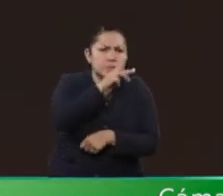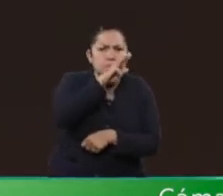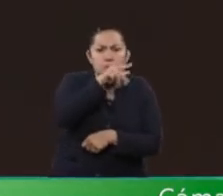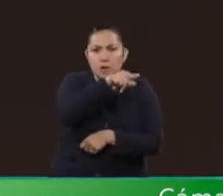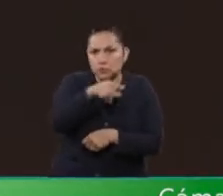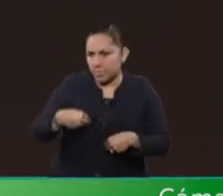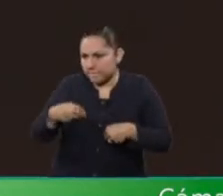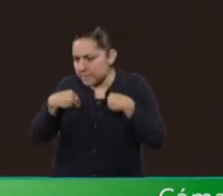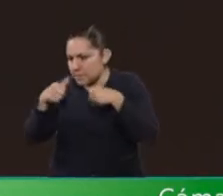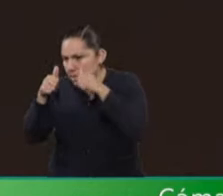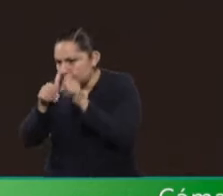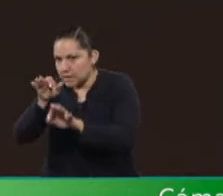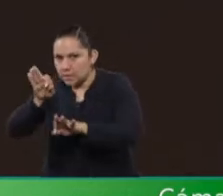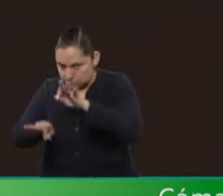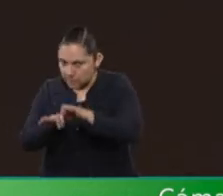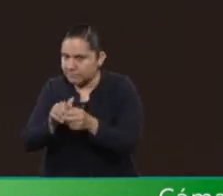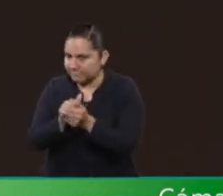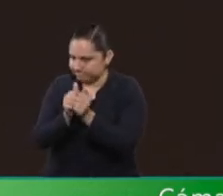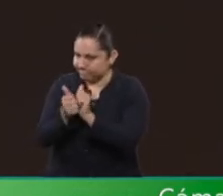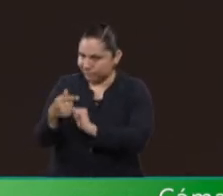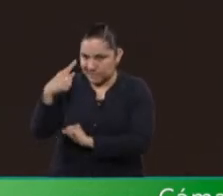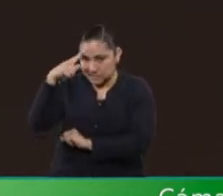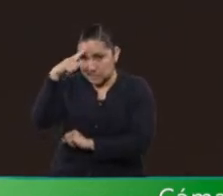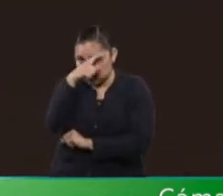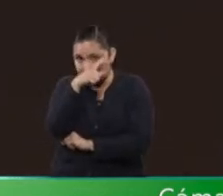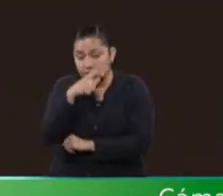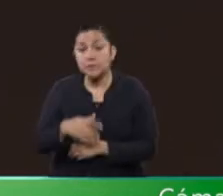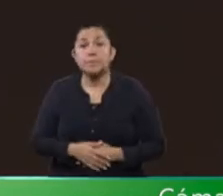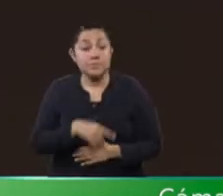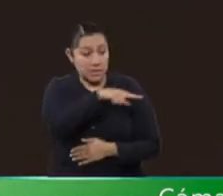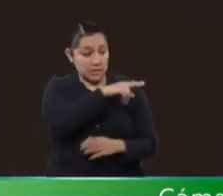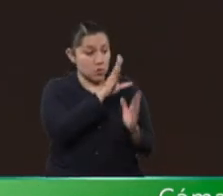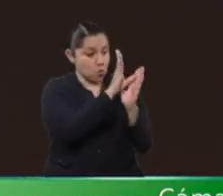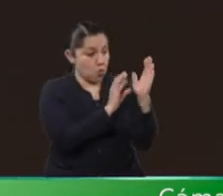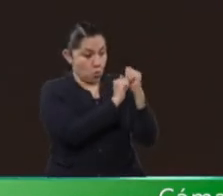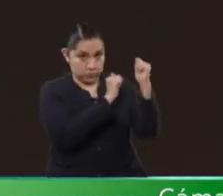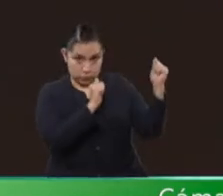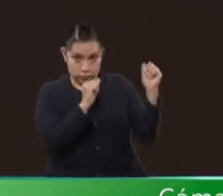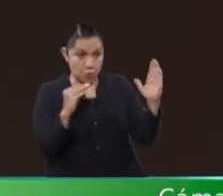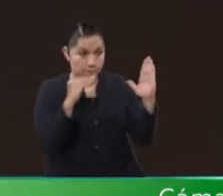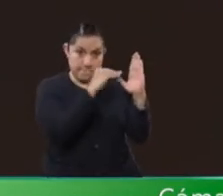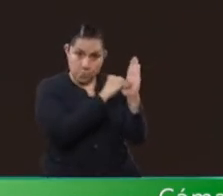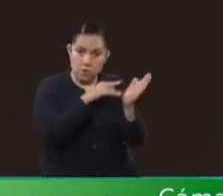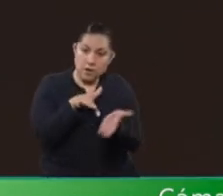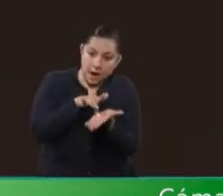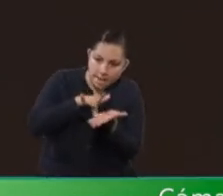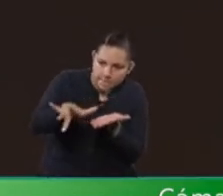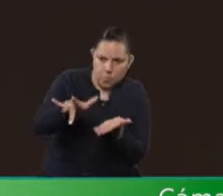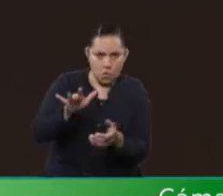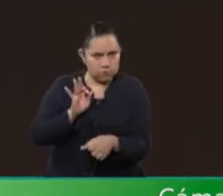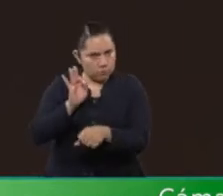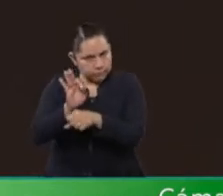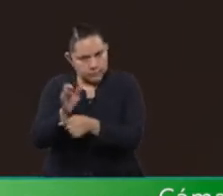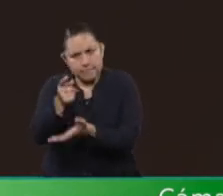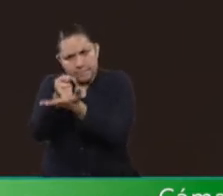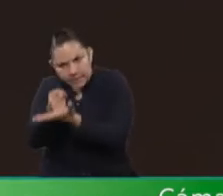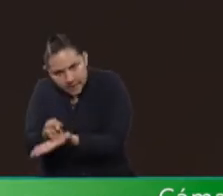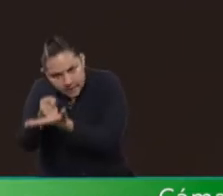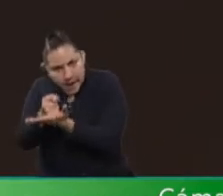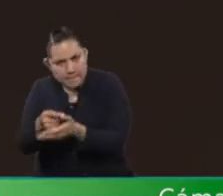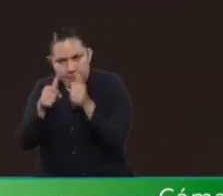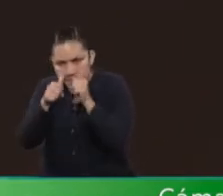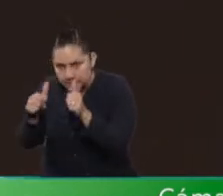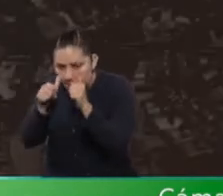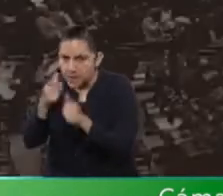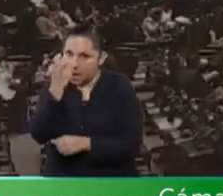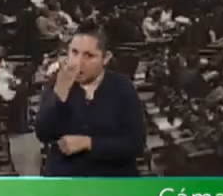garantizar esta pensión y rehabilitación en nuestra Constitución es una justa obligación que el estado debe tener con mexicanas y mexicanos